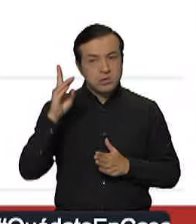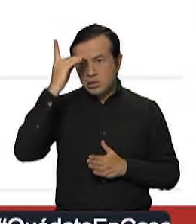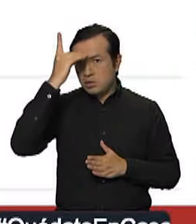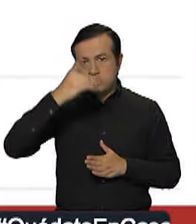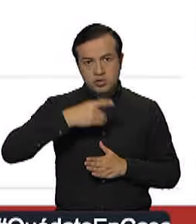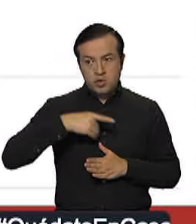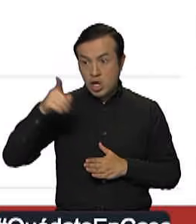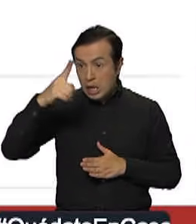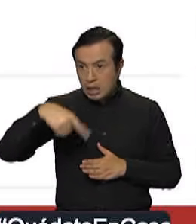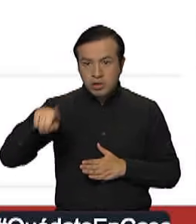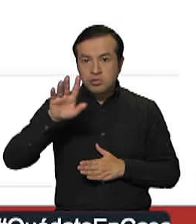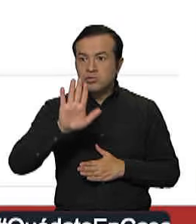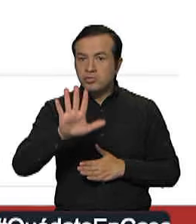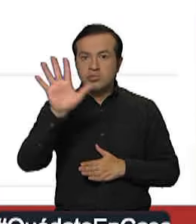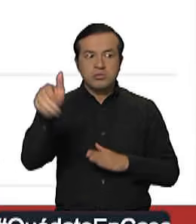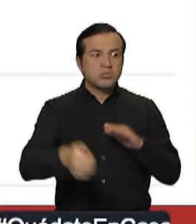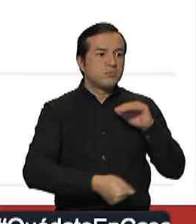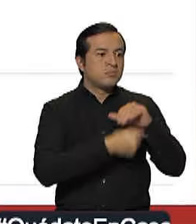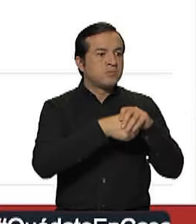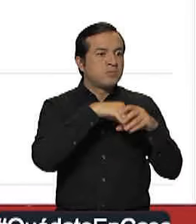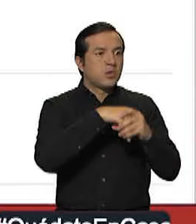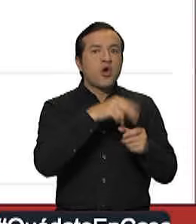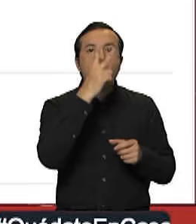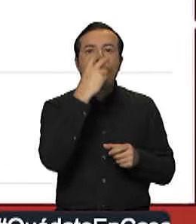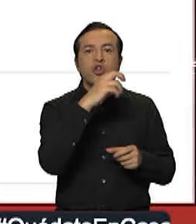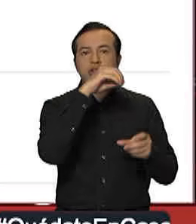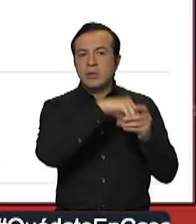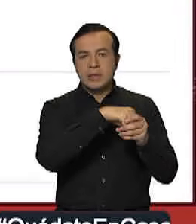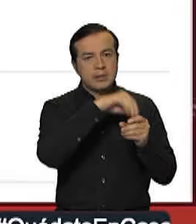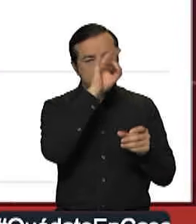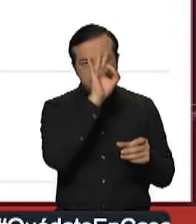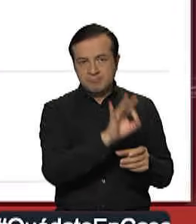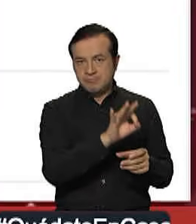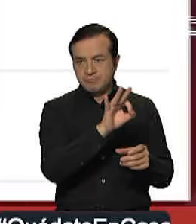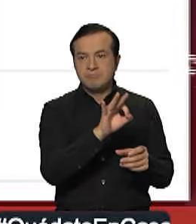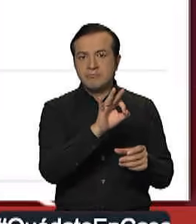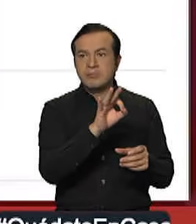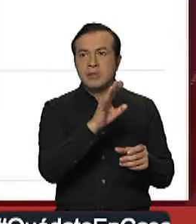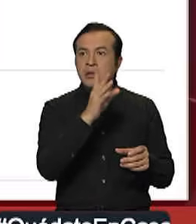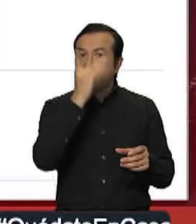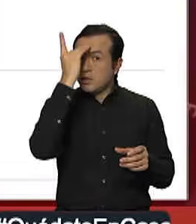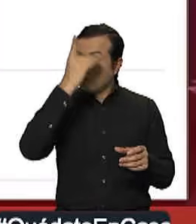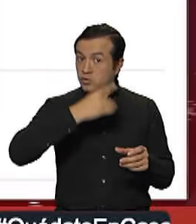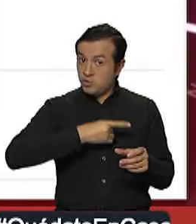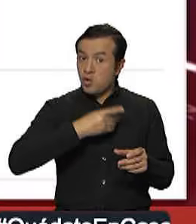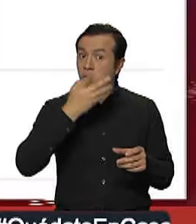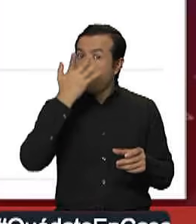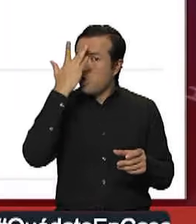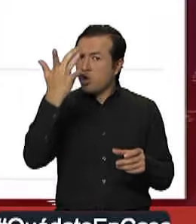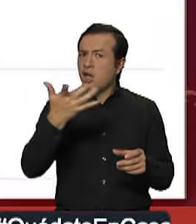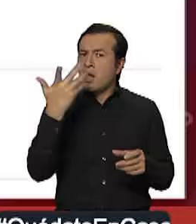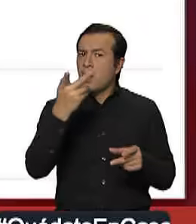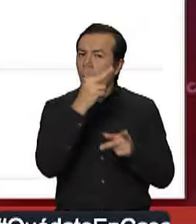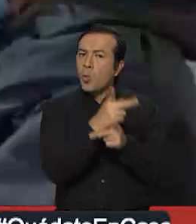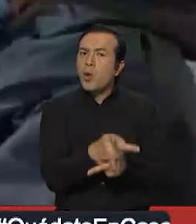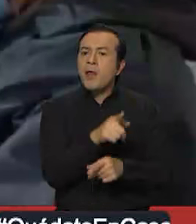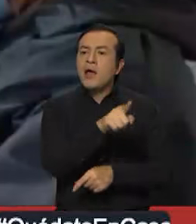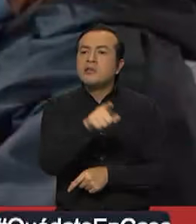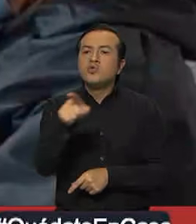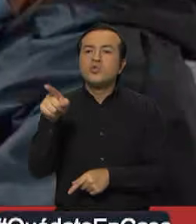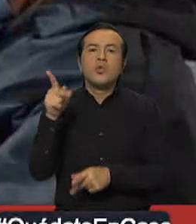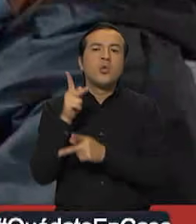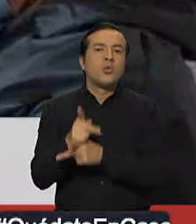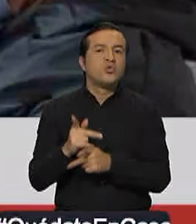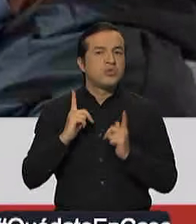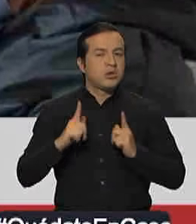que hagan el aislamiento en los lugares definidos por el Estado. Esta medida se toma para proteger la salud de todos.